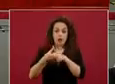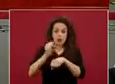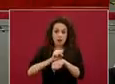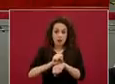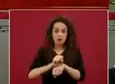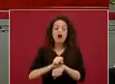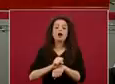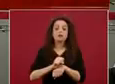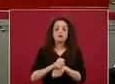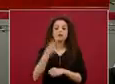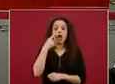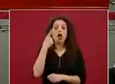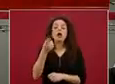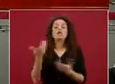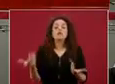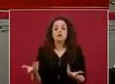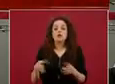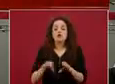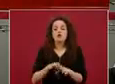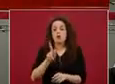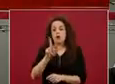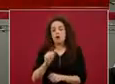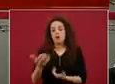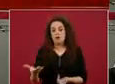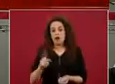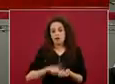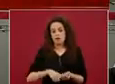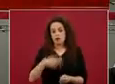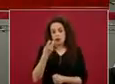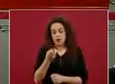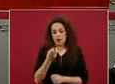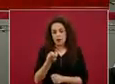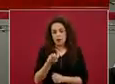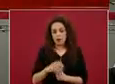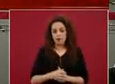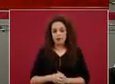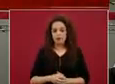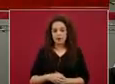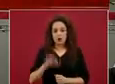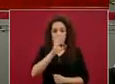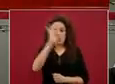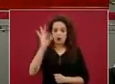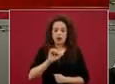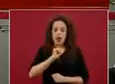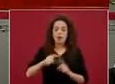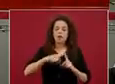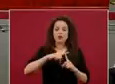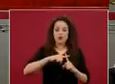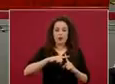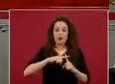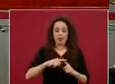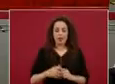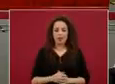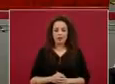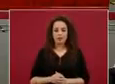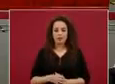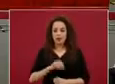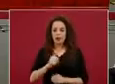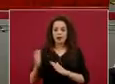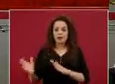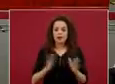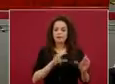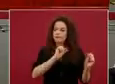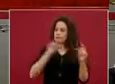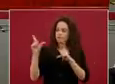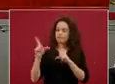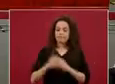veremos cuál es el comportamiento o cómo continúa el comportamiento de este porcentaje de positividad. Veamos la siguiente